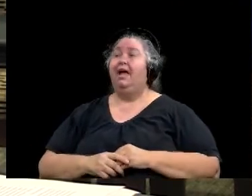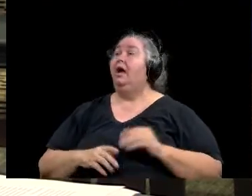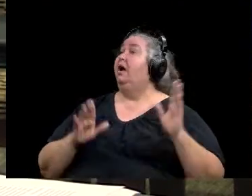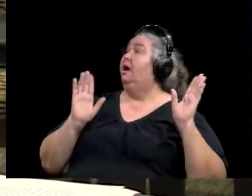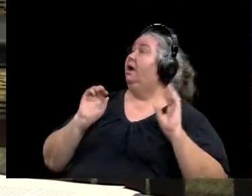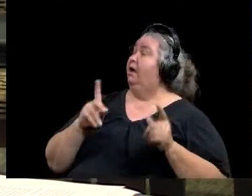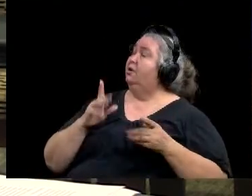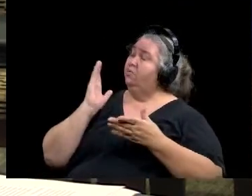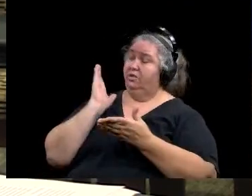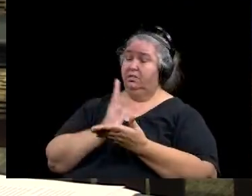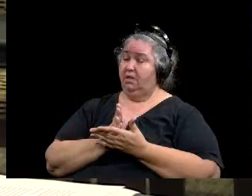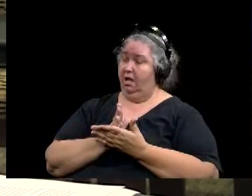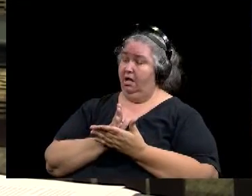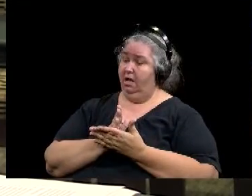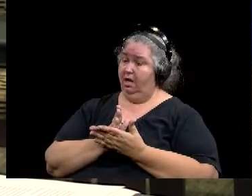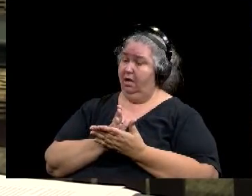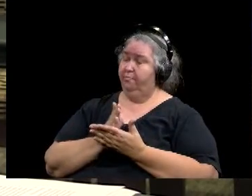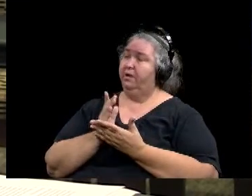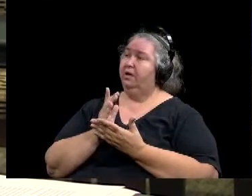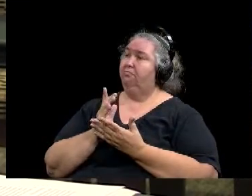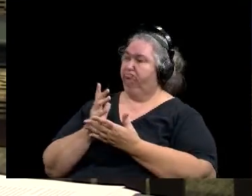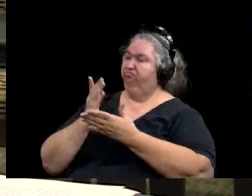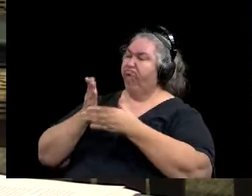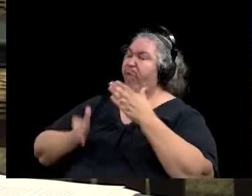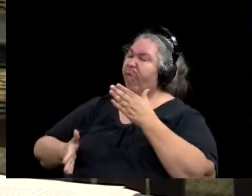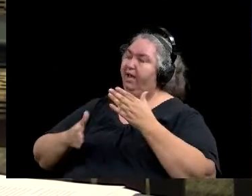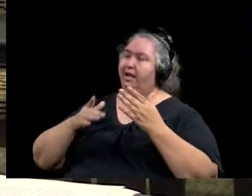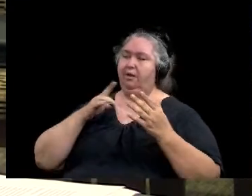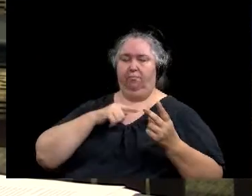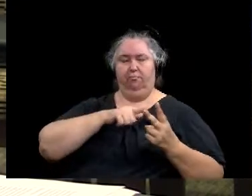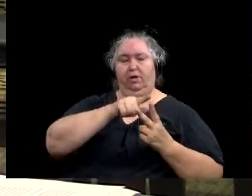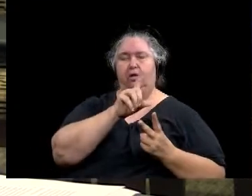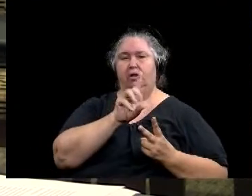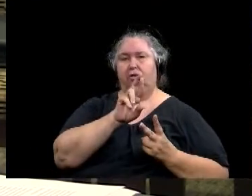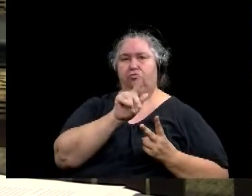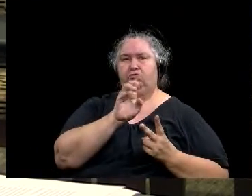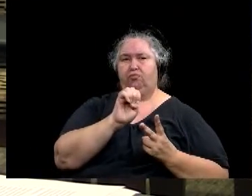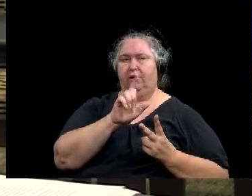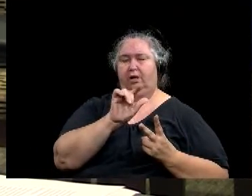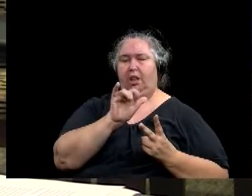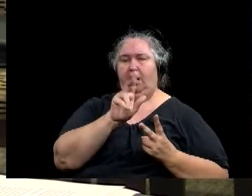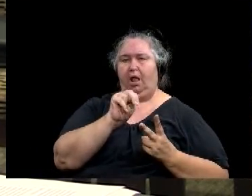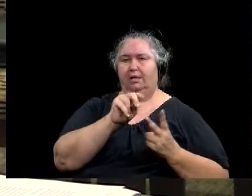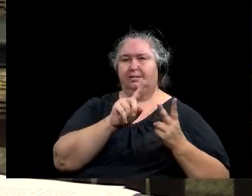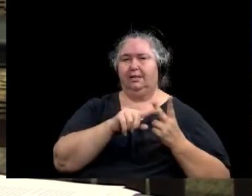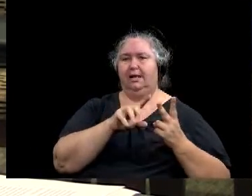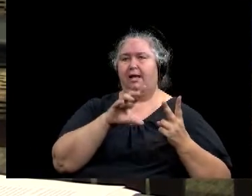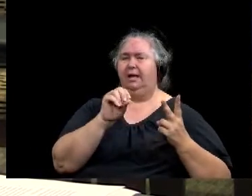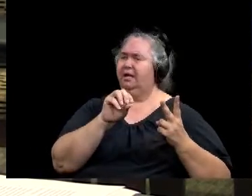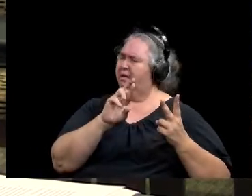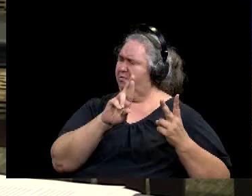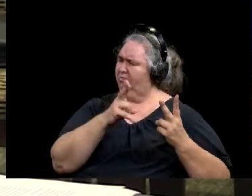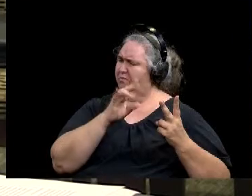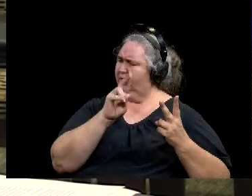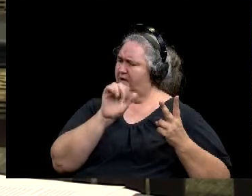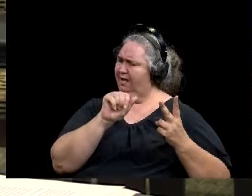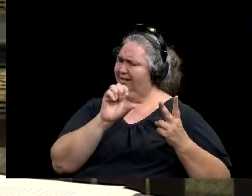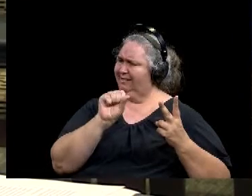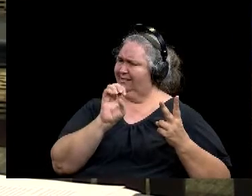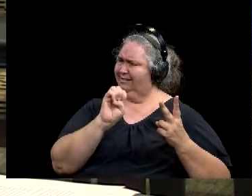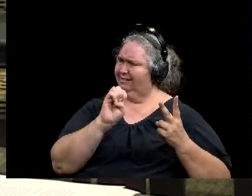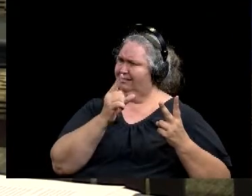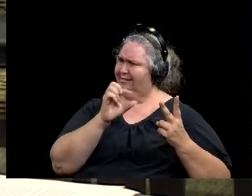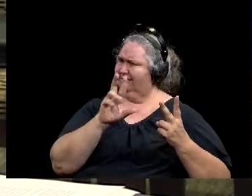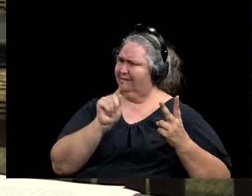no vamos a tomar preguntas y vamos a pasar con los de la prensa qué es del